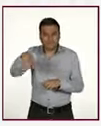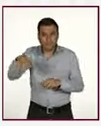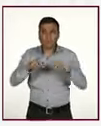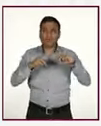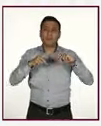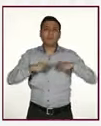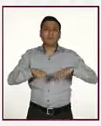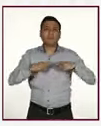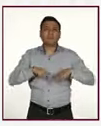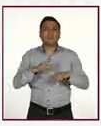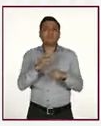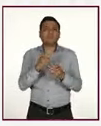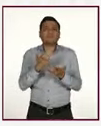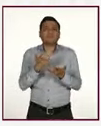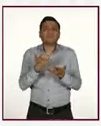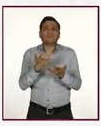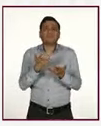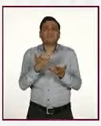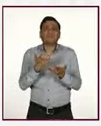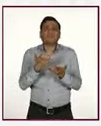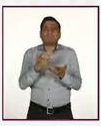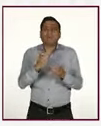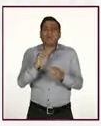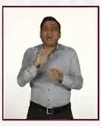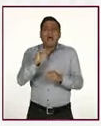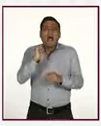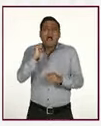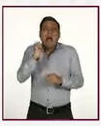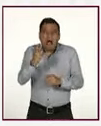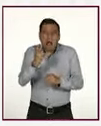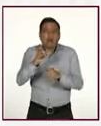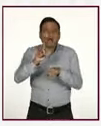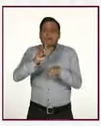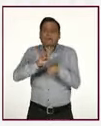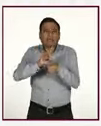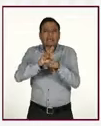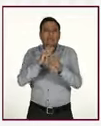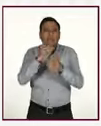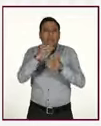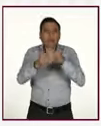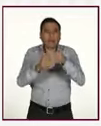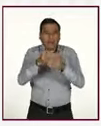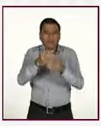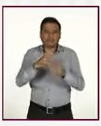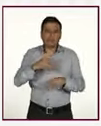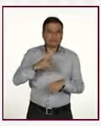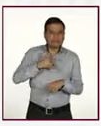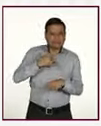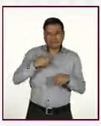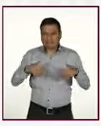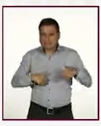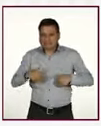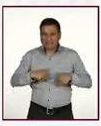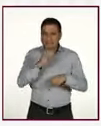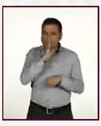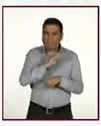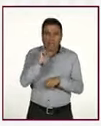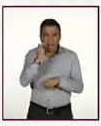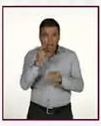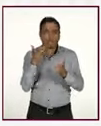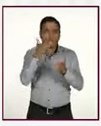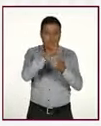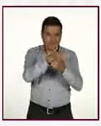van por pequeñas o por cotidianas sensaciones o malestares, ¿no? Entonces, cuando llegan a estos